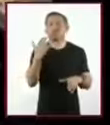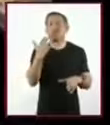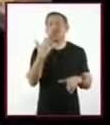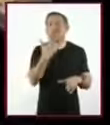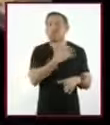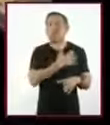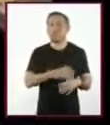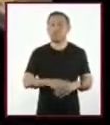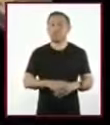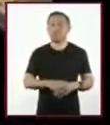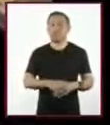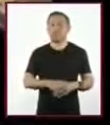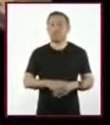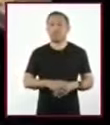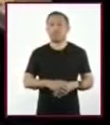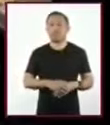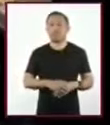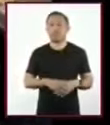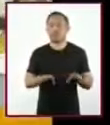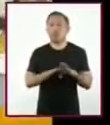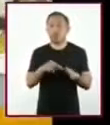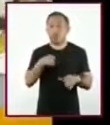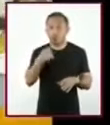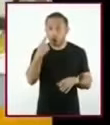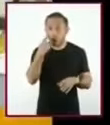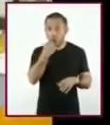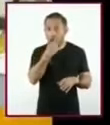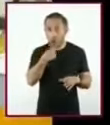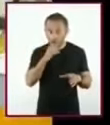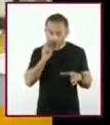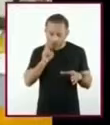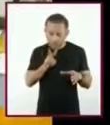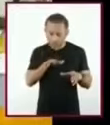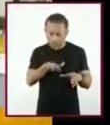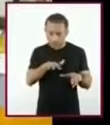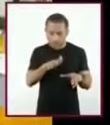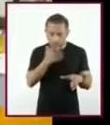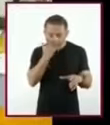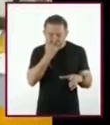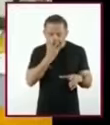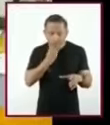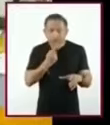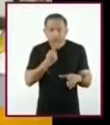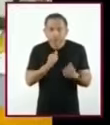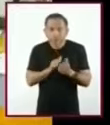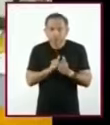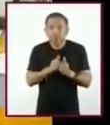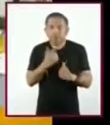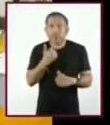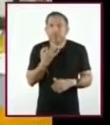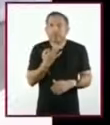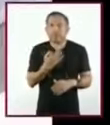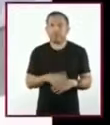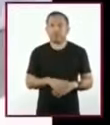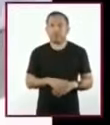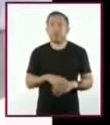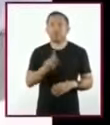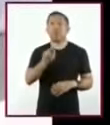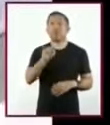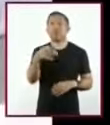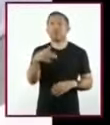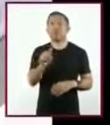Aparte, es como incita luego a la vista, ¿no? Que se vea bonito. Y un poco de piña en láminas.